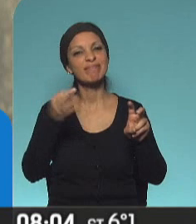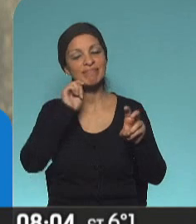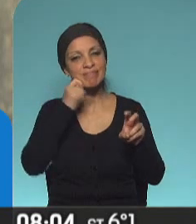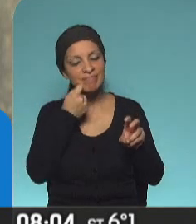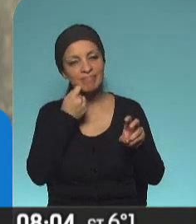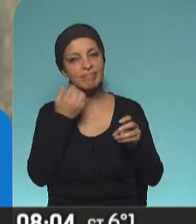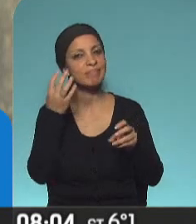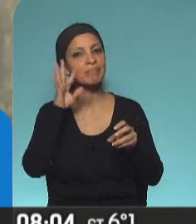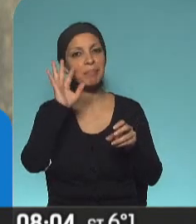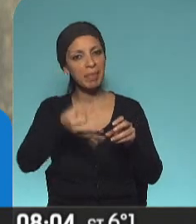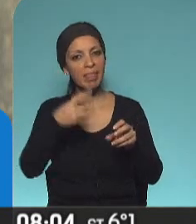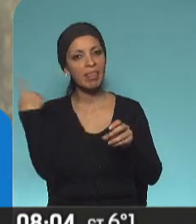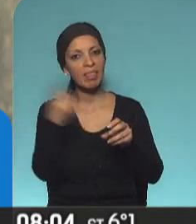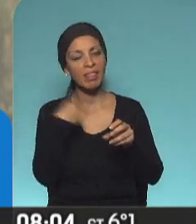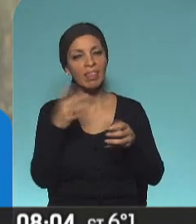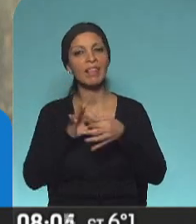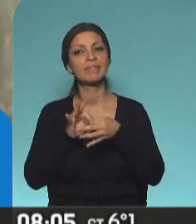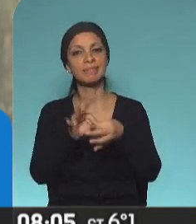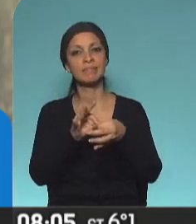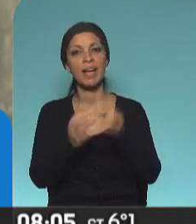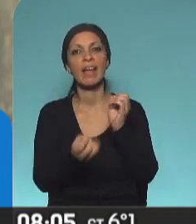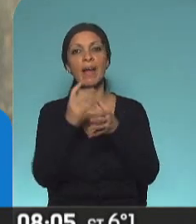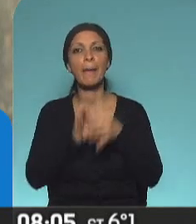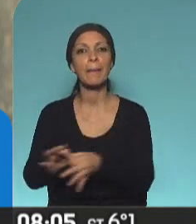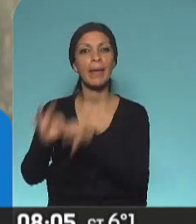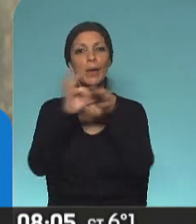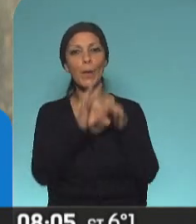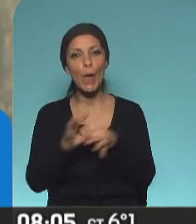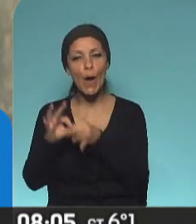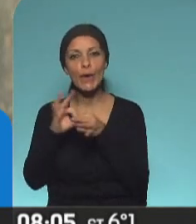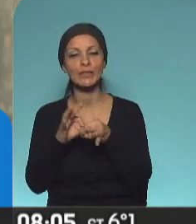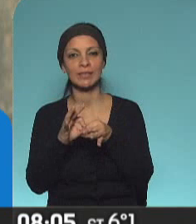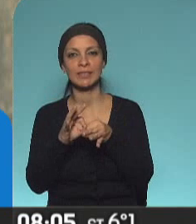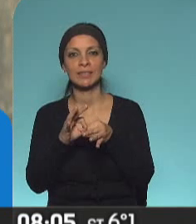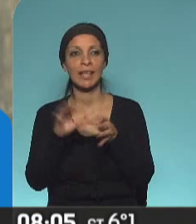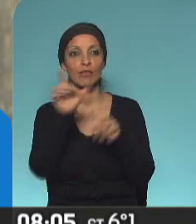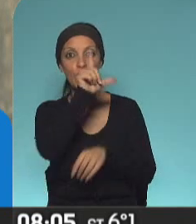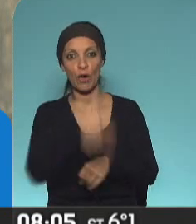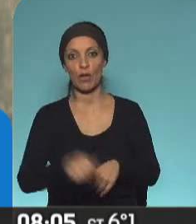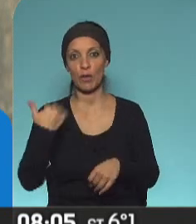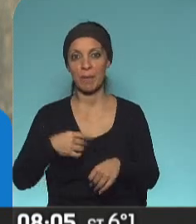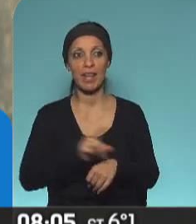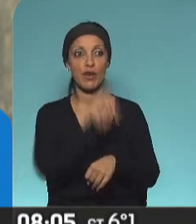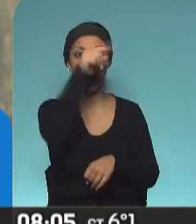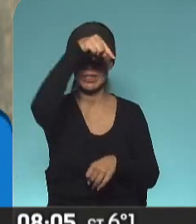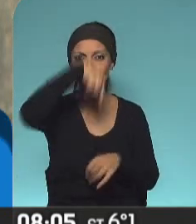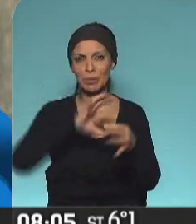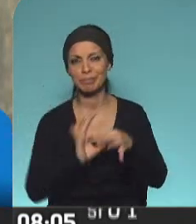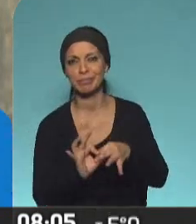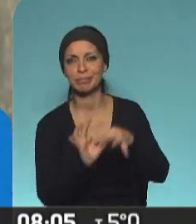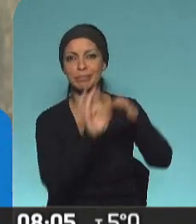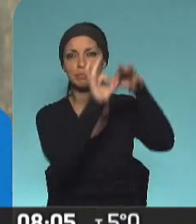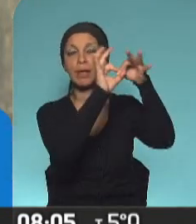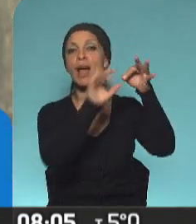que además de generar vínculos en relación a todo el país, del norte al sur, del este al oeste, nos